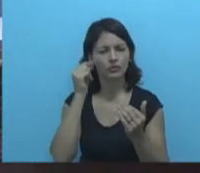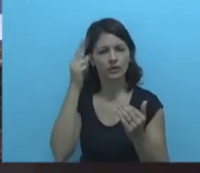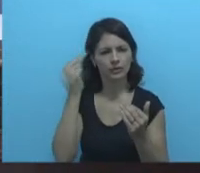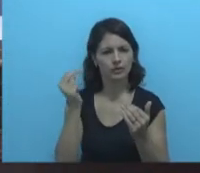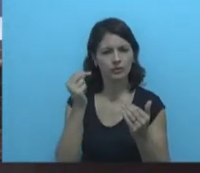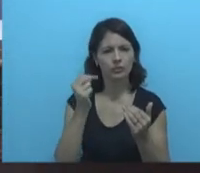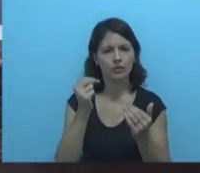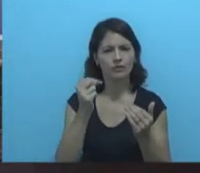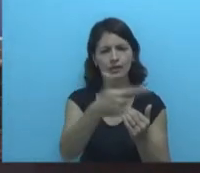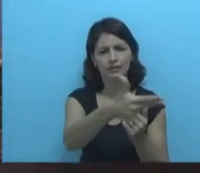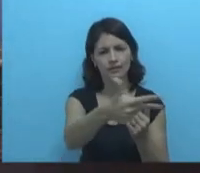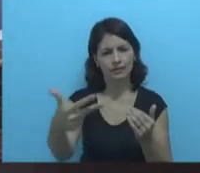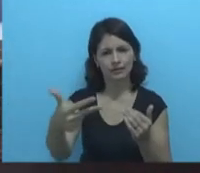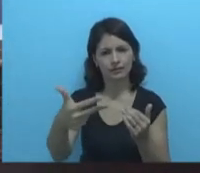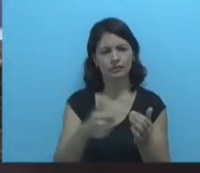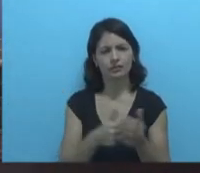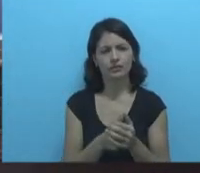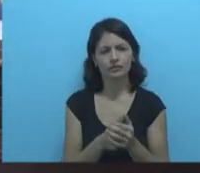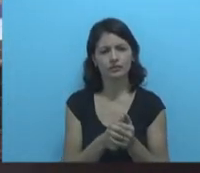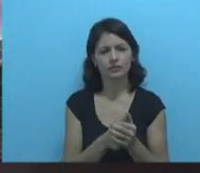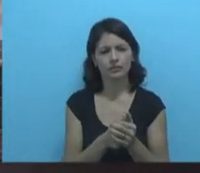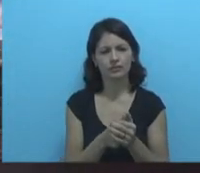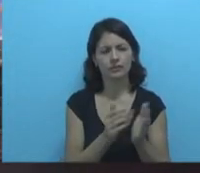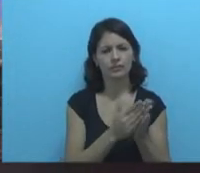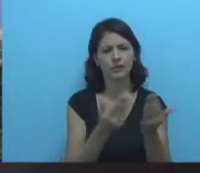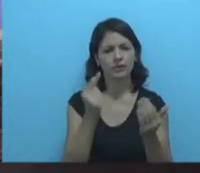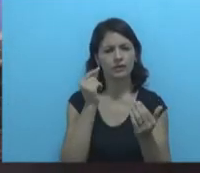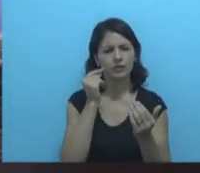Mahmoud, preferencia para tres sesiones. Expediente